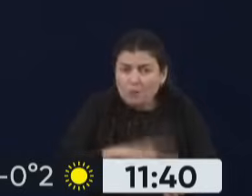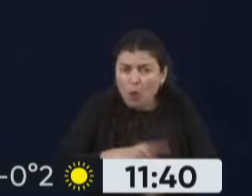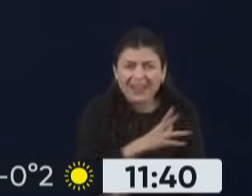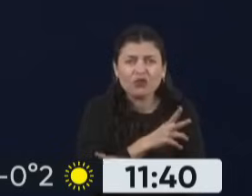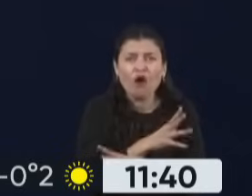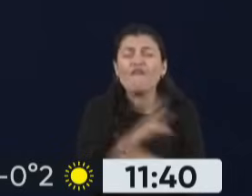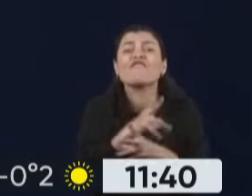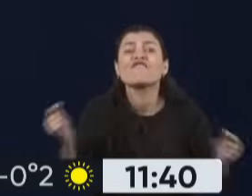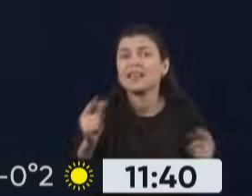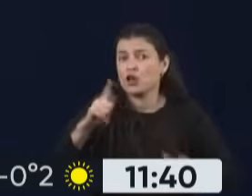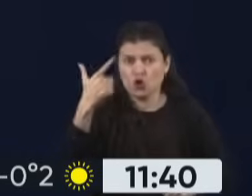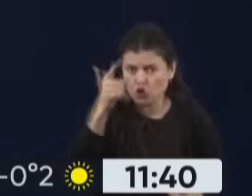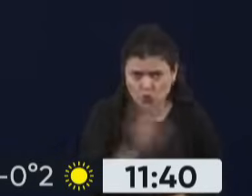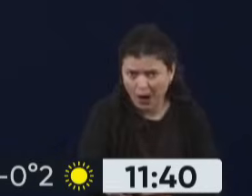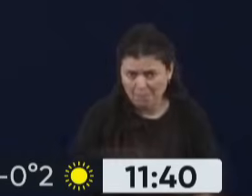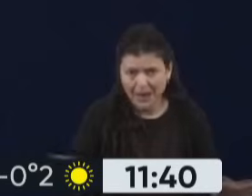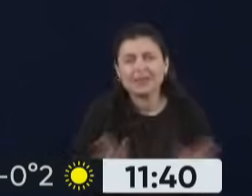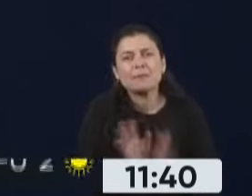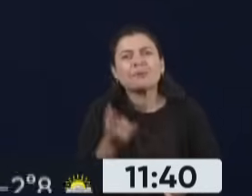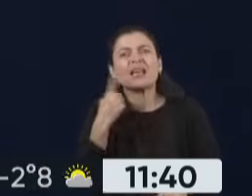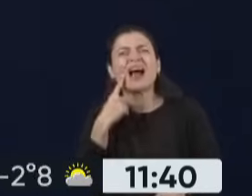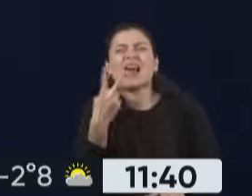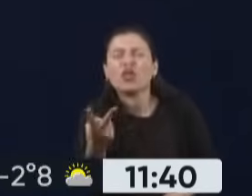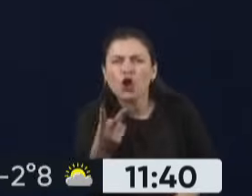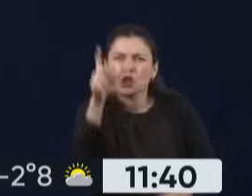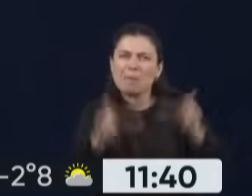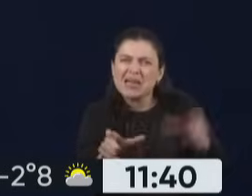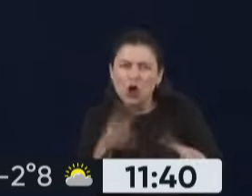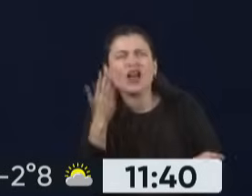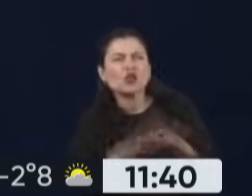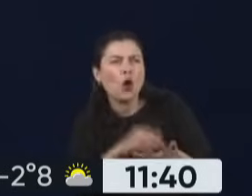gran hipocresía de una vez por todas que tiene de rehén a los argentinos que